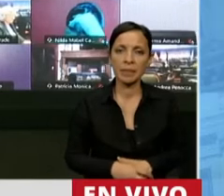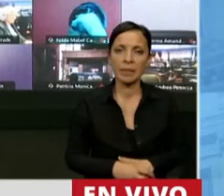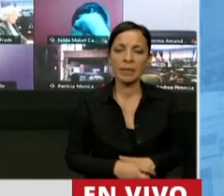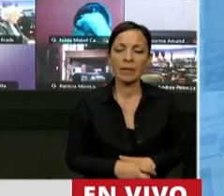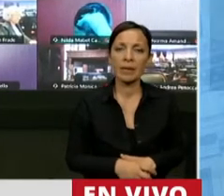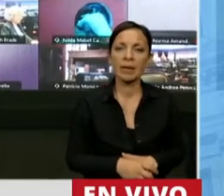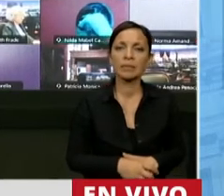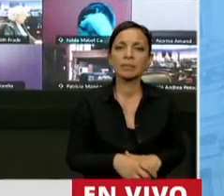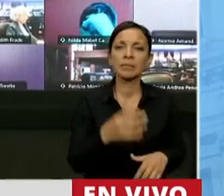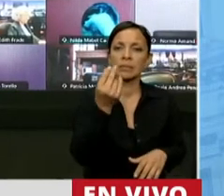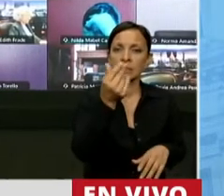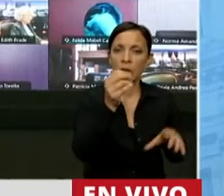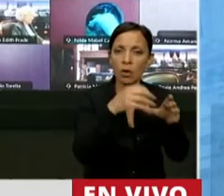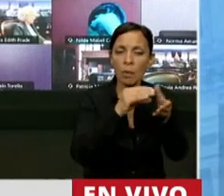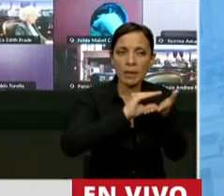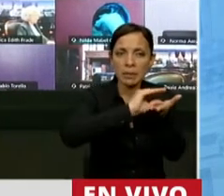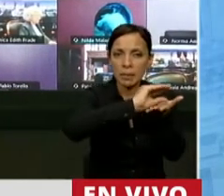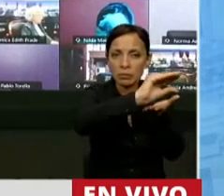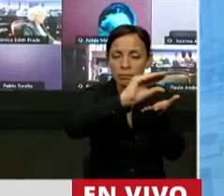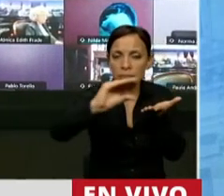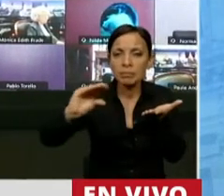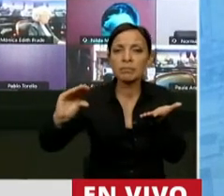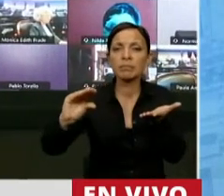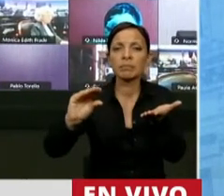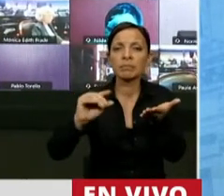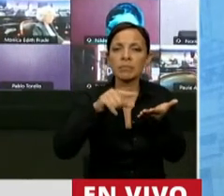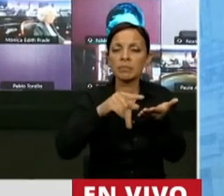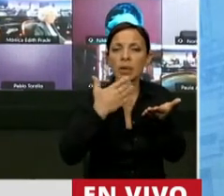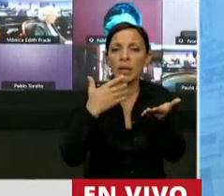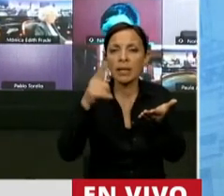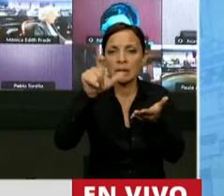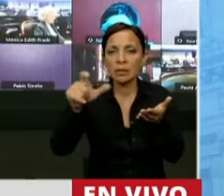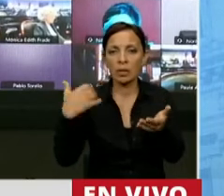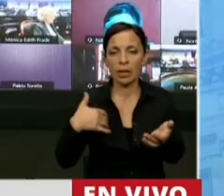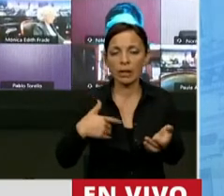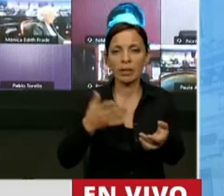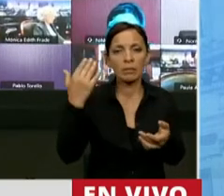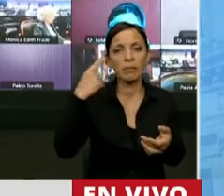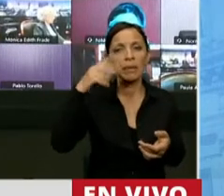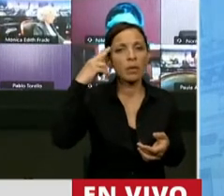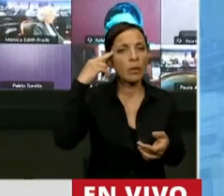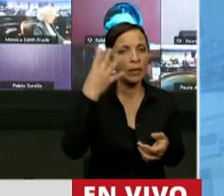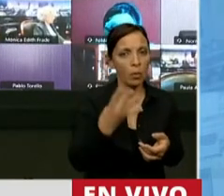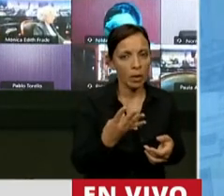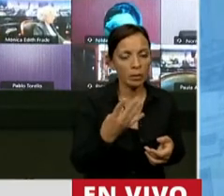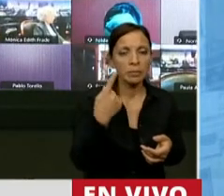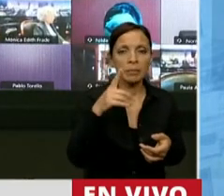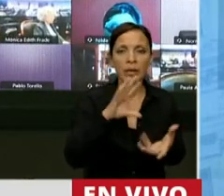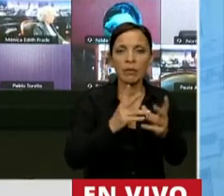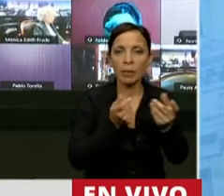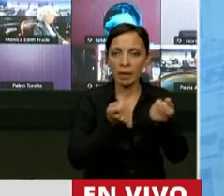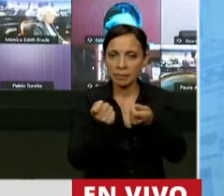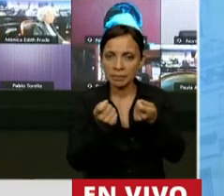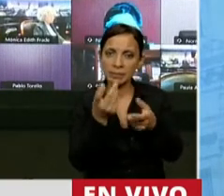La coparticipación se la debemos a los argentinos desde el 94, pero el manejo discrecional de fondos